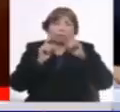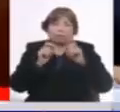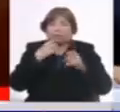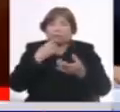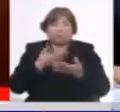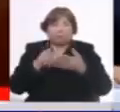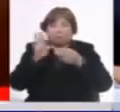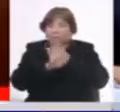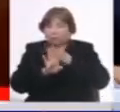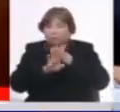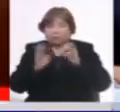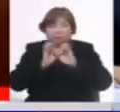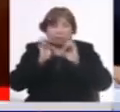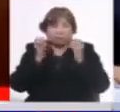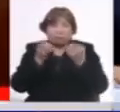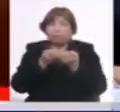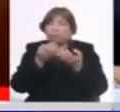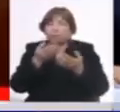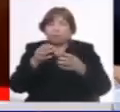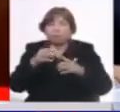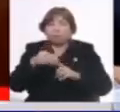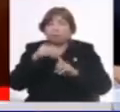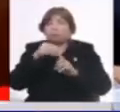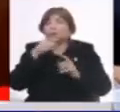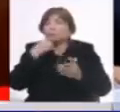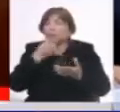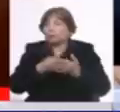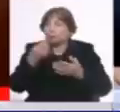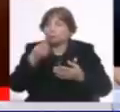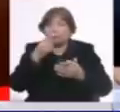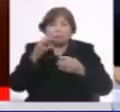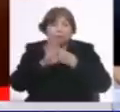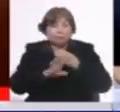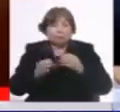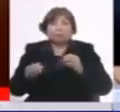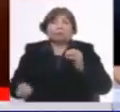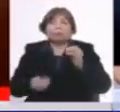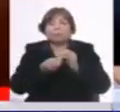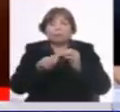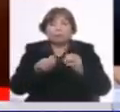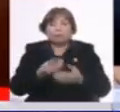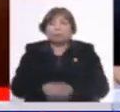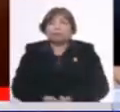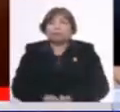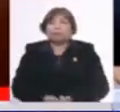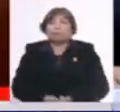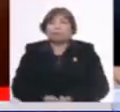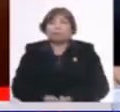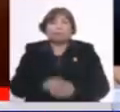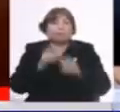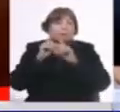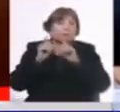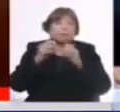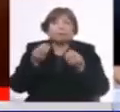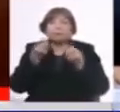si iba a respaldar al equipo especial. No solamente se va a respaldar, sino también se va a reforzar. Y ante la